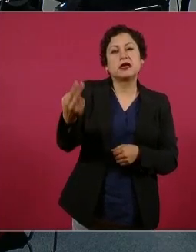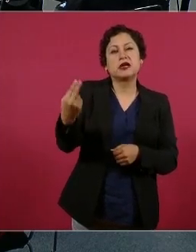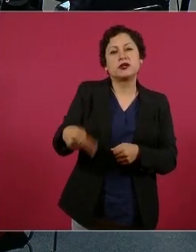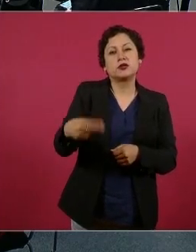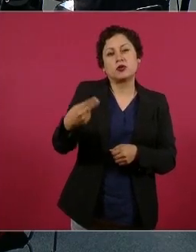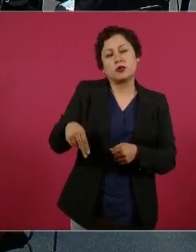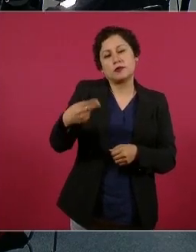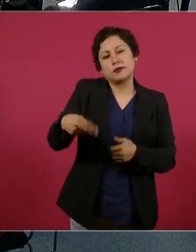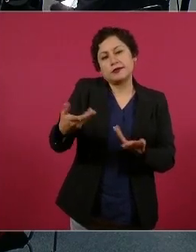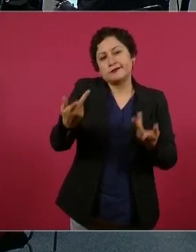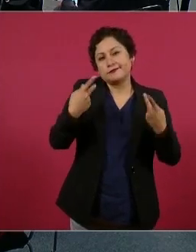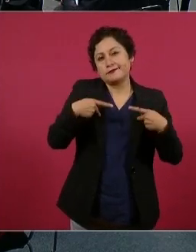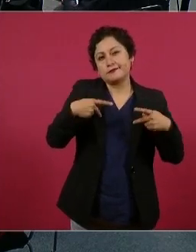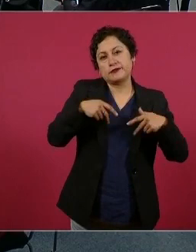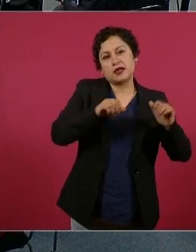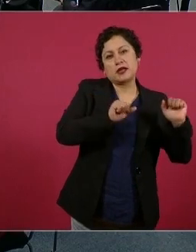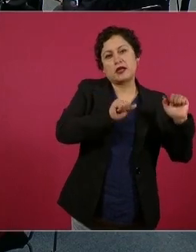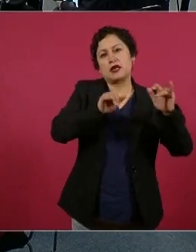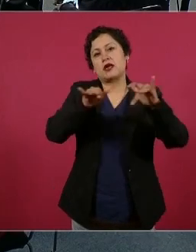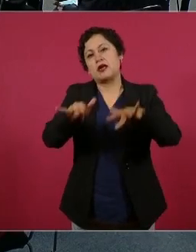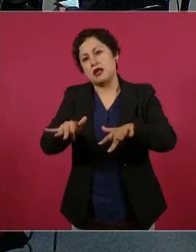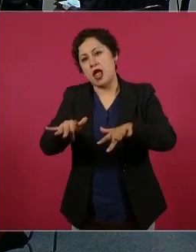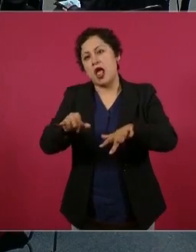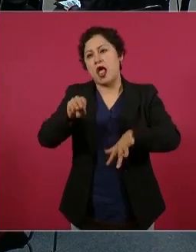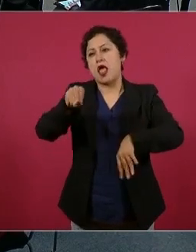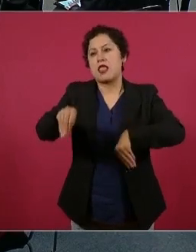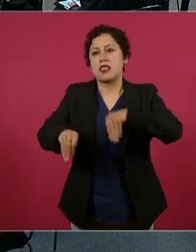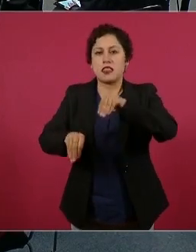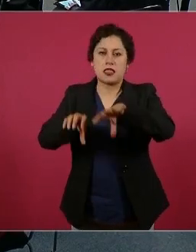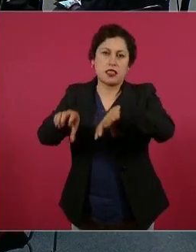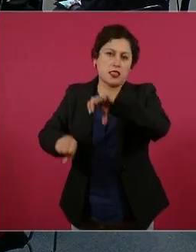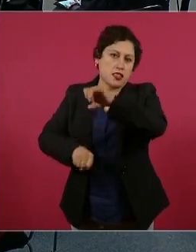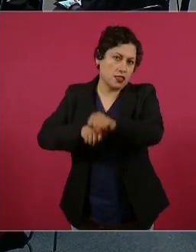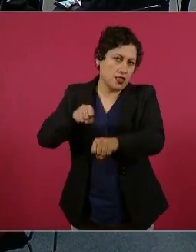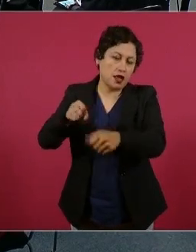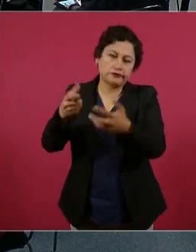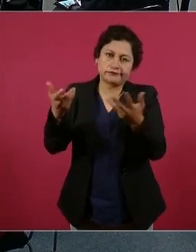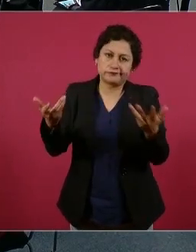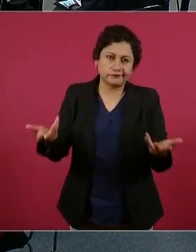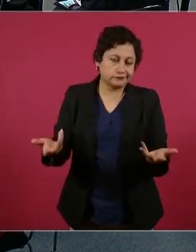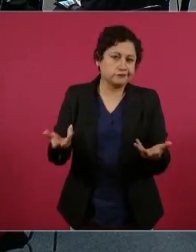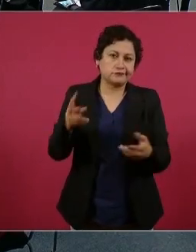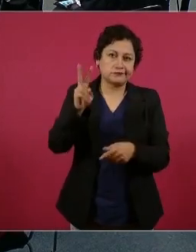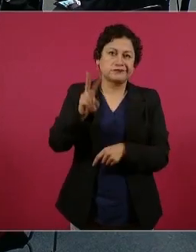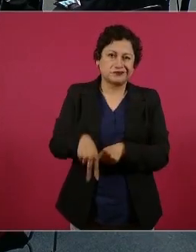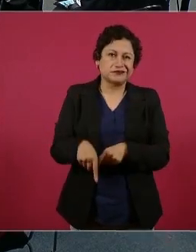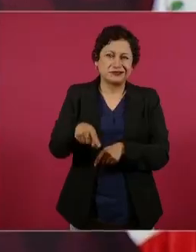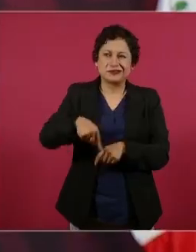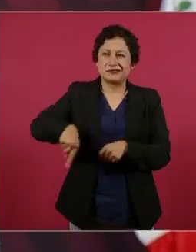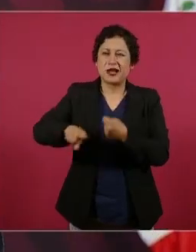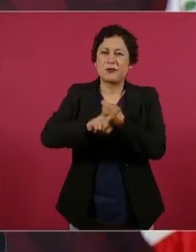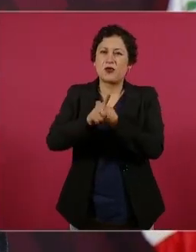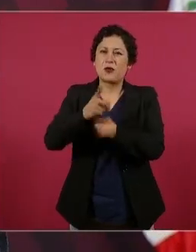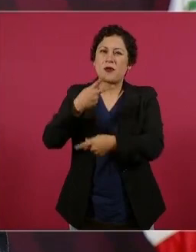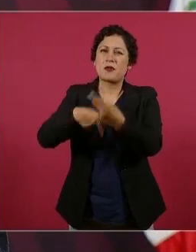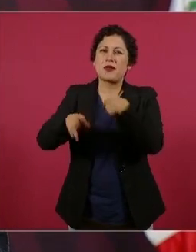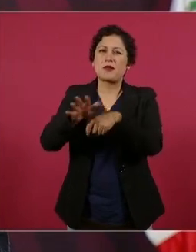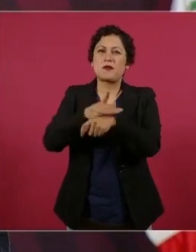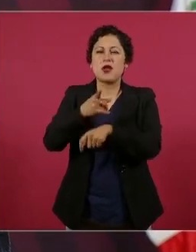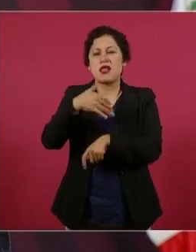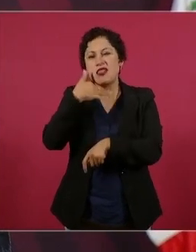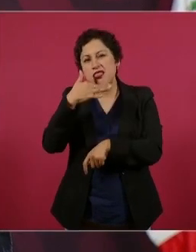asentamientos irregulares, y hay mucho trafique con la tenencia de la tierra.